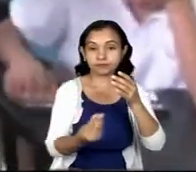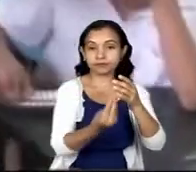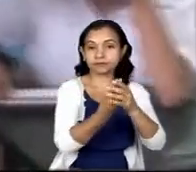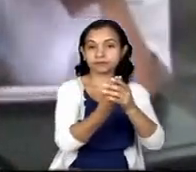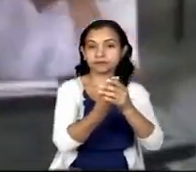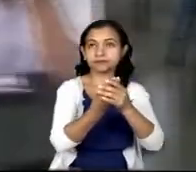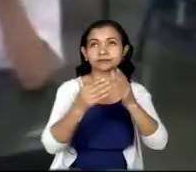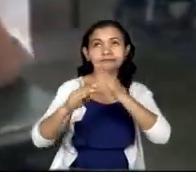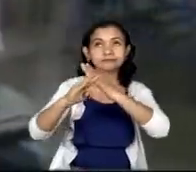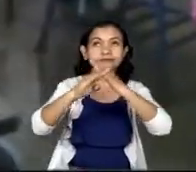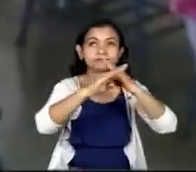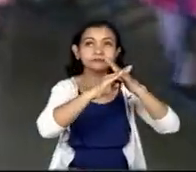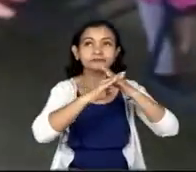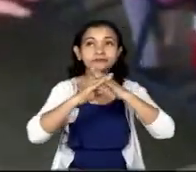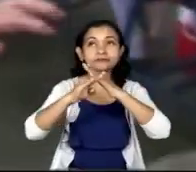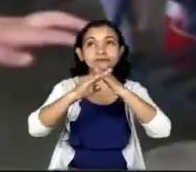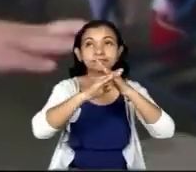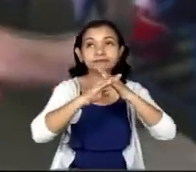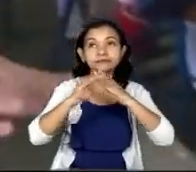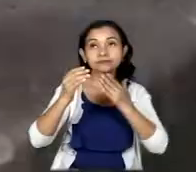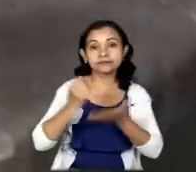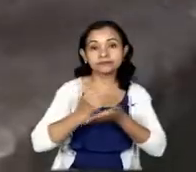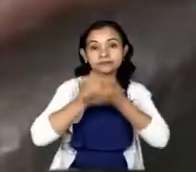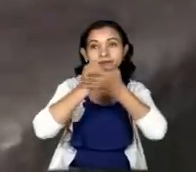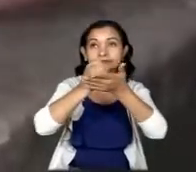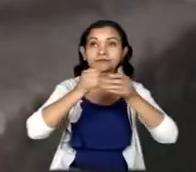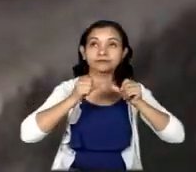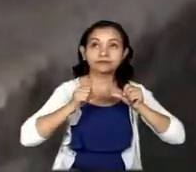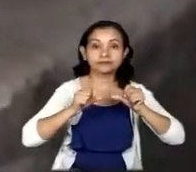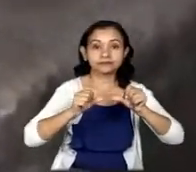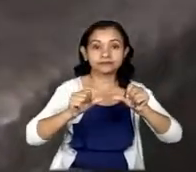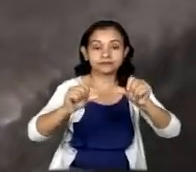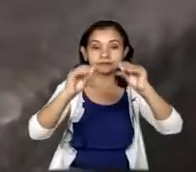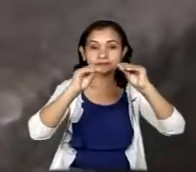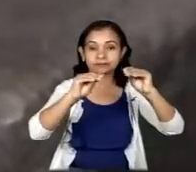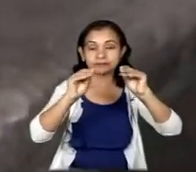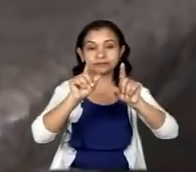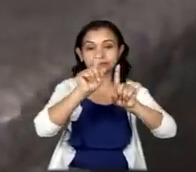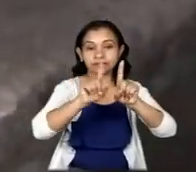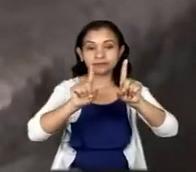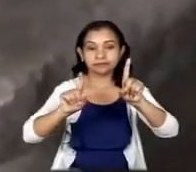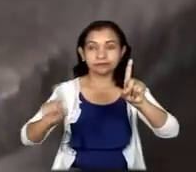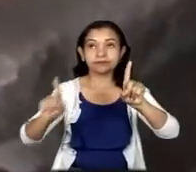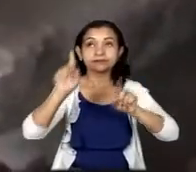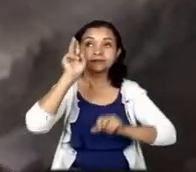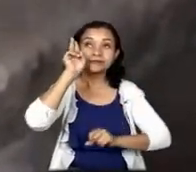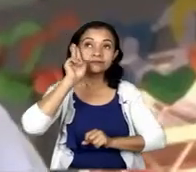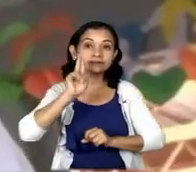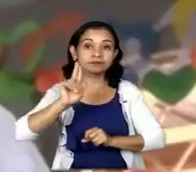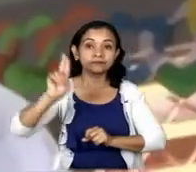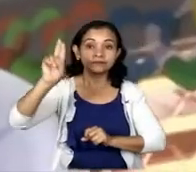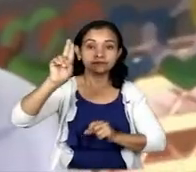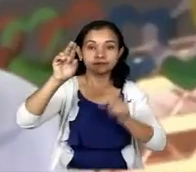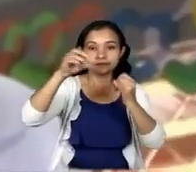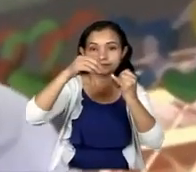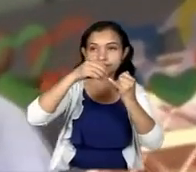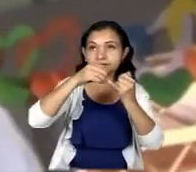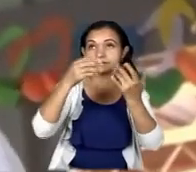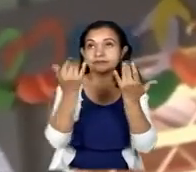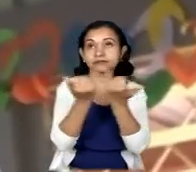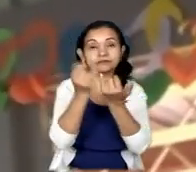permite eliminar el analfabetismo y fomenta la continuidad educativa hasta los niveles de educación superior, ya sea técnica